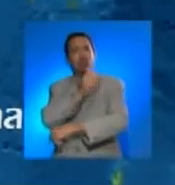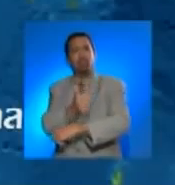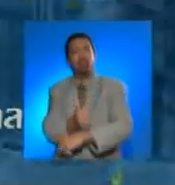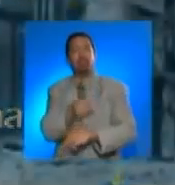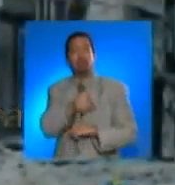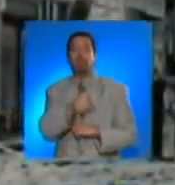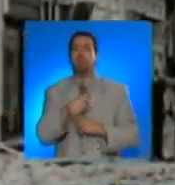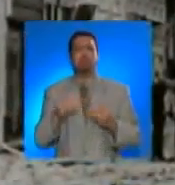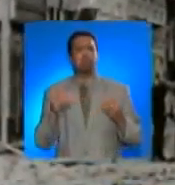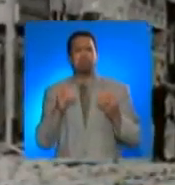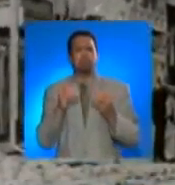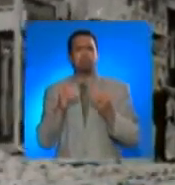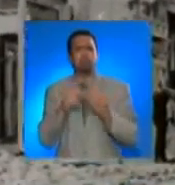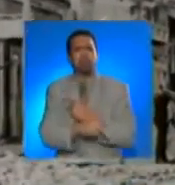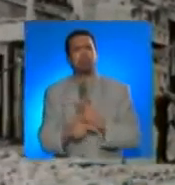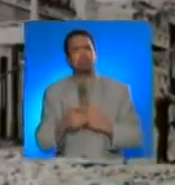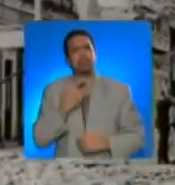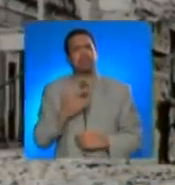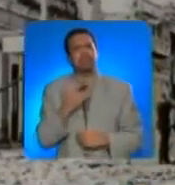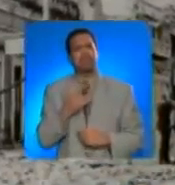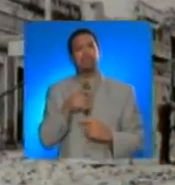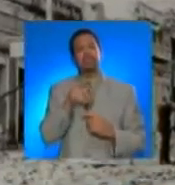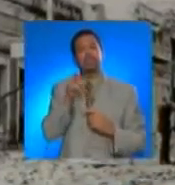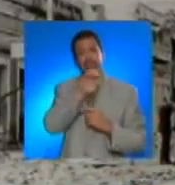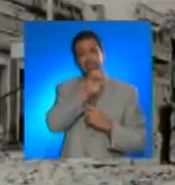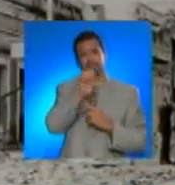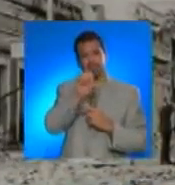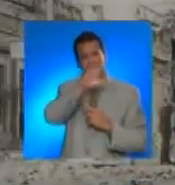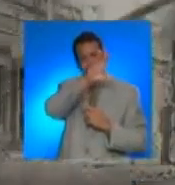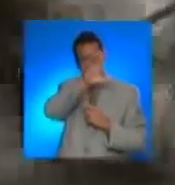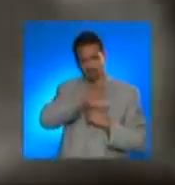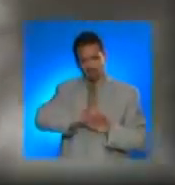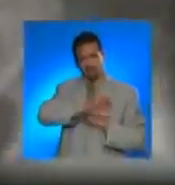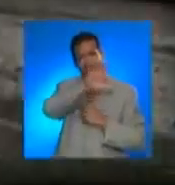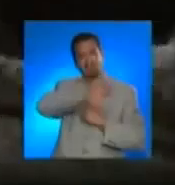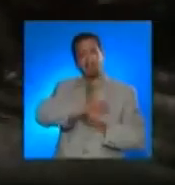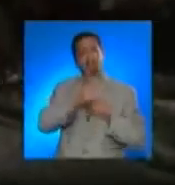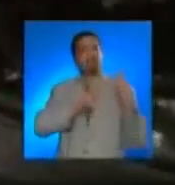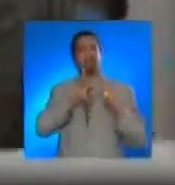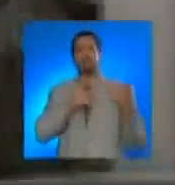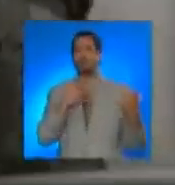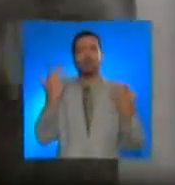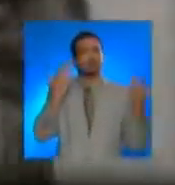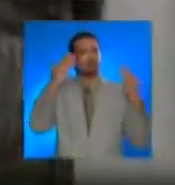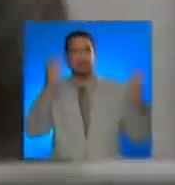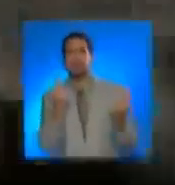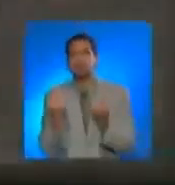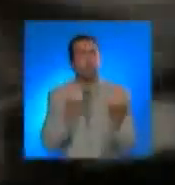Para ser un temblor de tierra. Por mí nadie se dime nada. Cuando me meto,